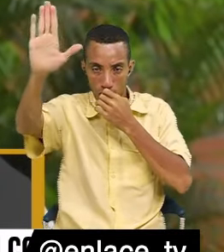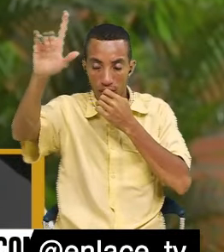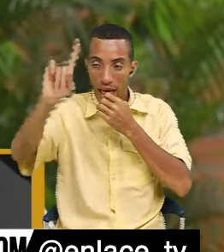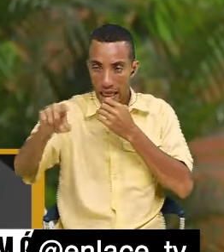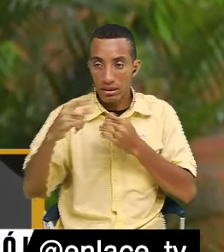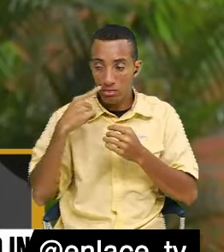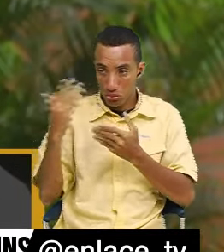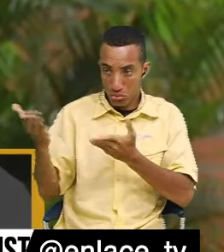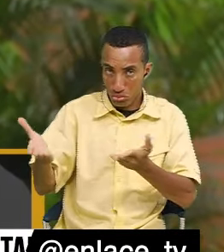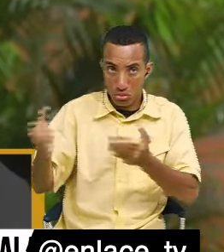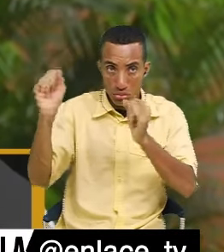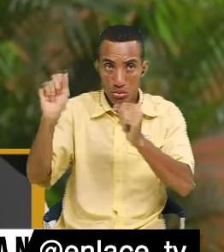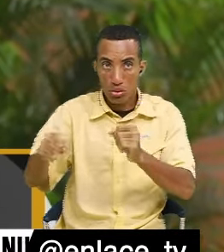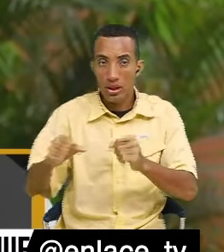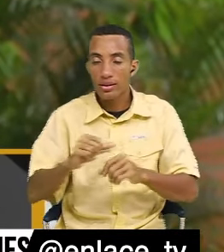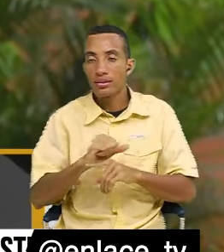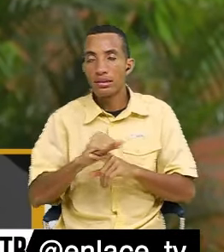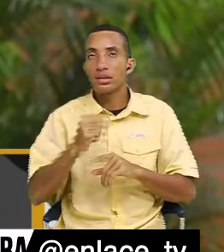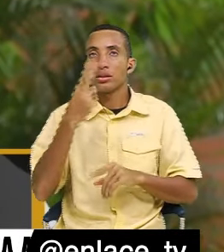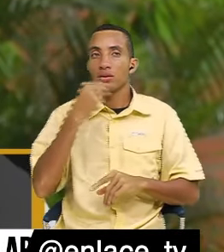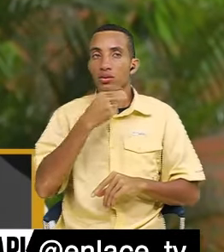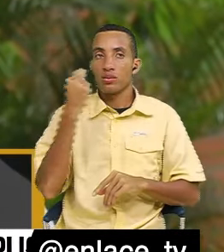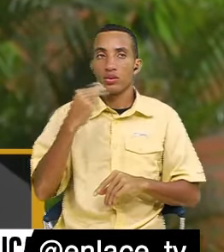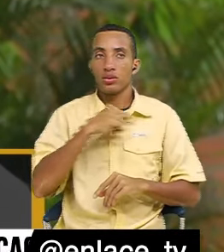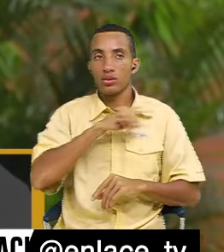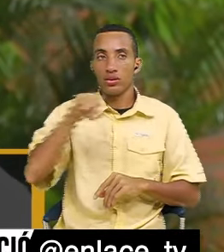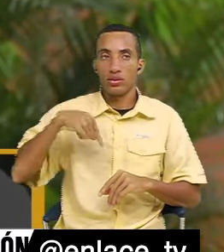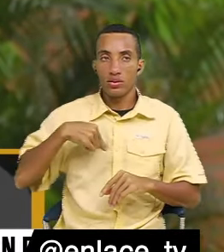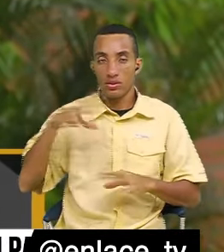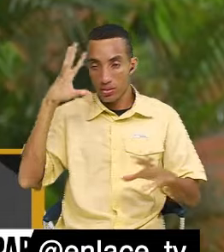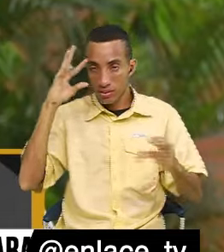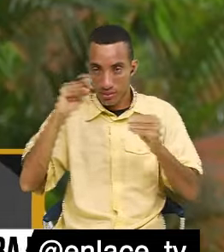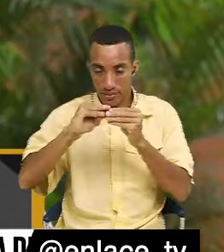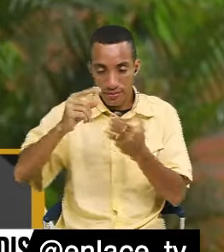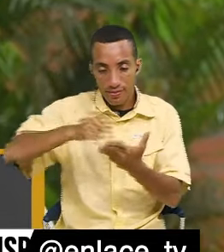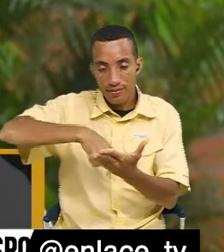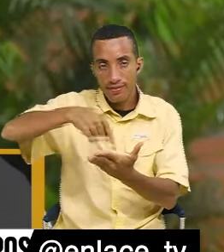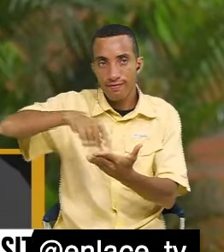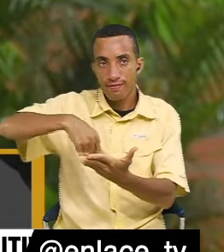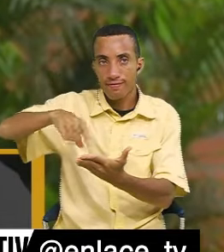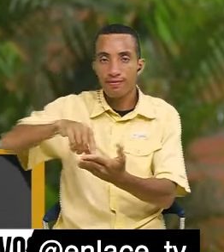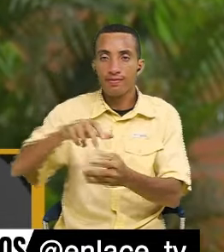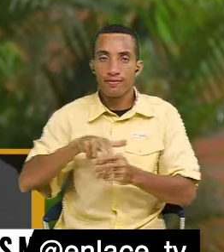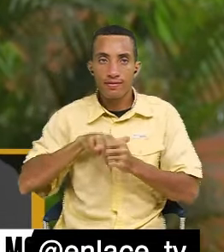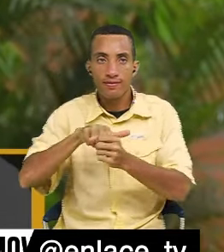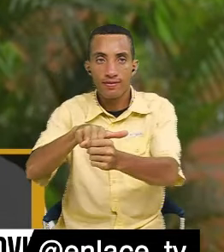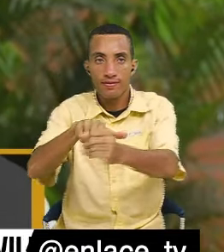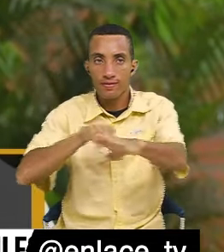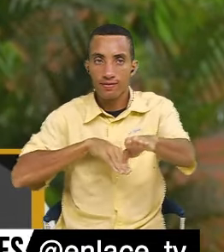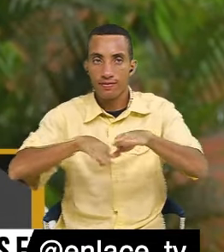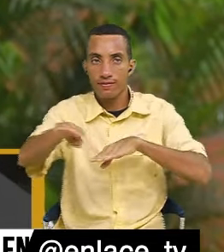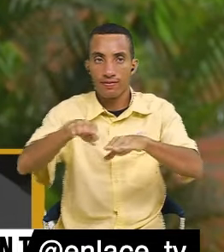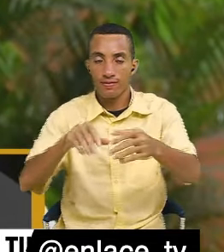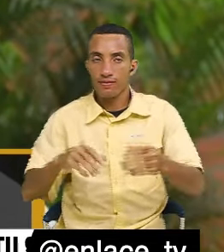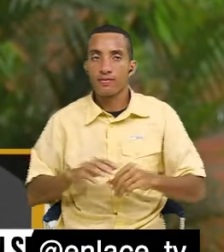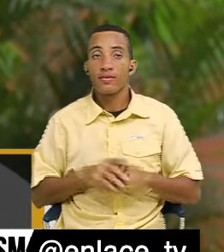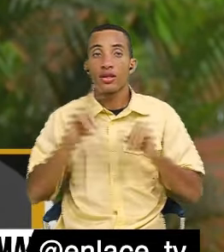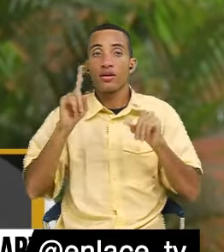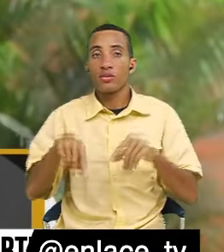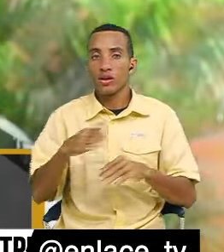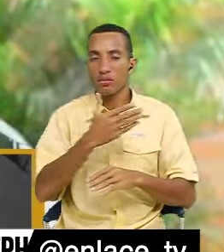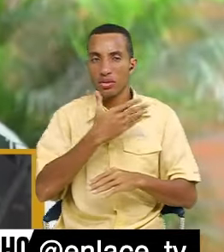nosotros tenemos un compromiso y que estamos firmando un pacto de movilidad para tener una mejor sociedad